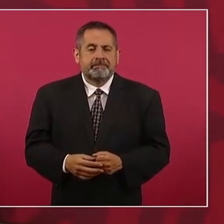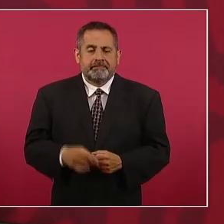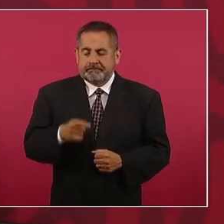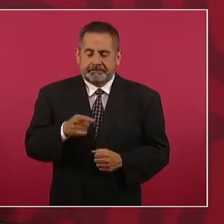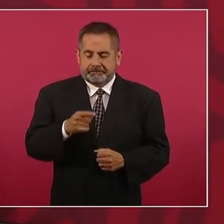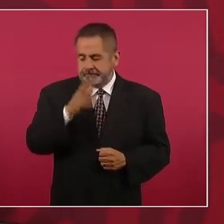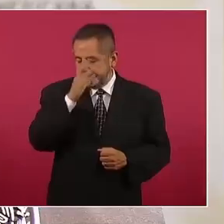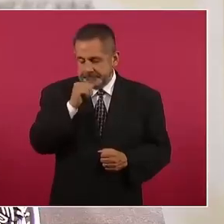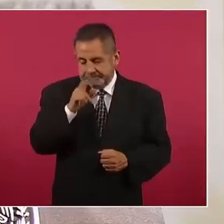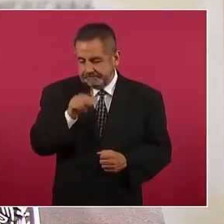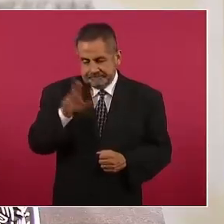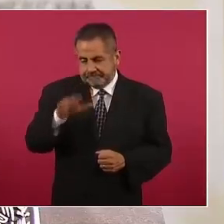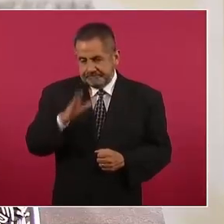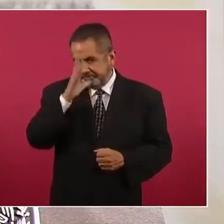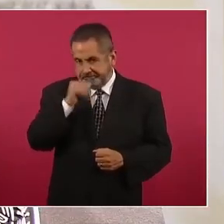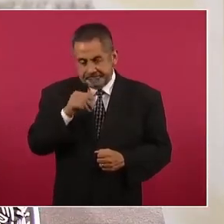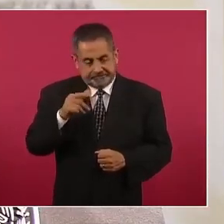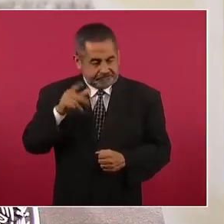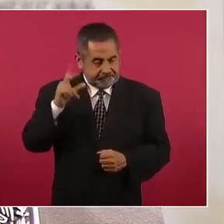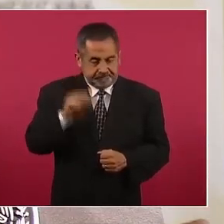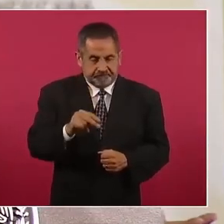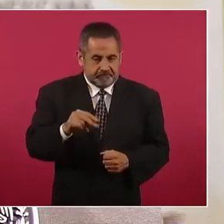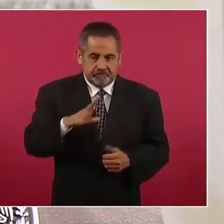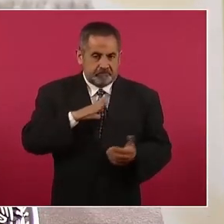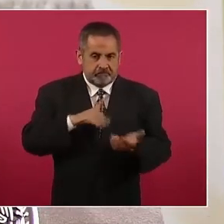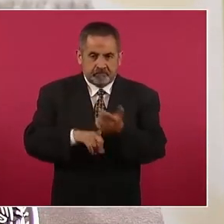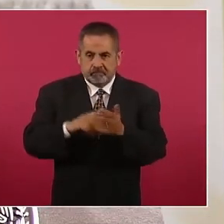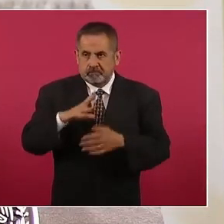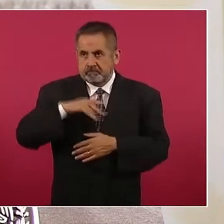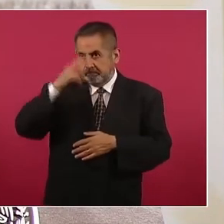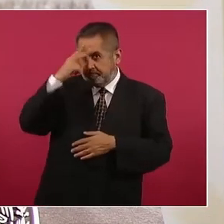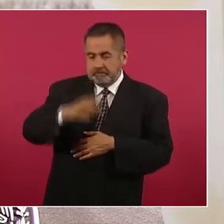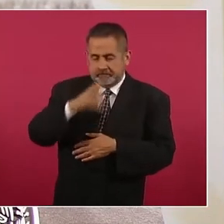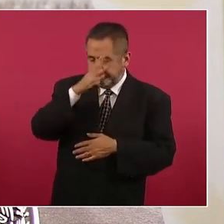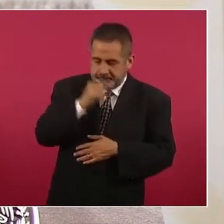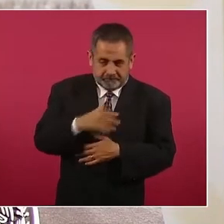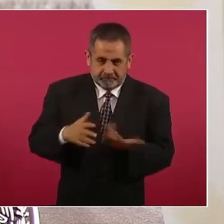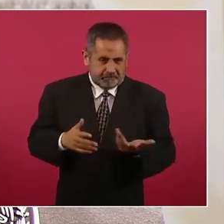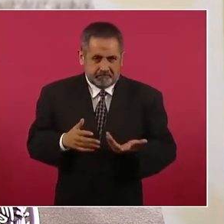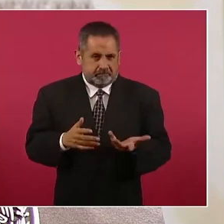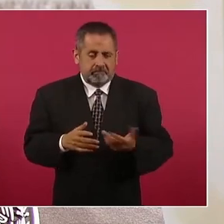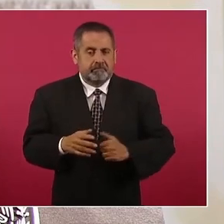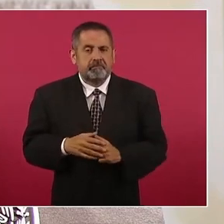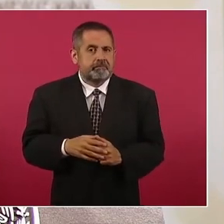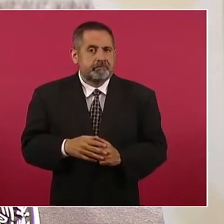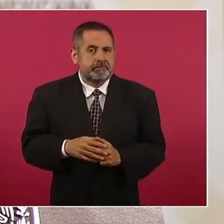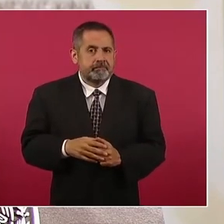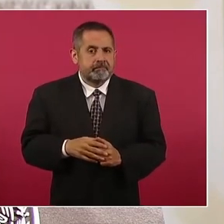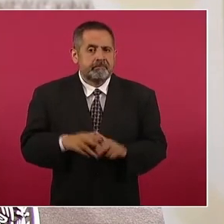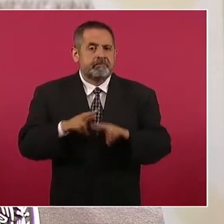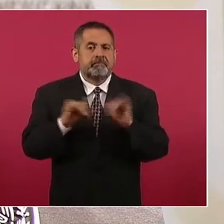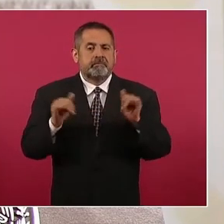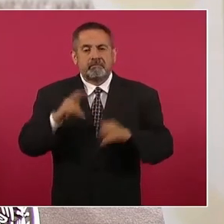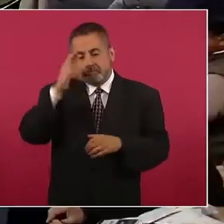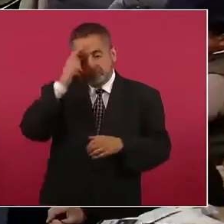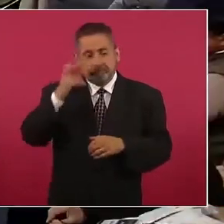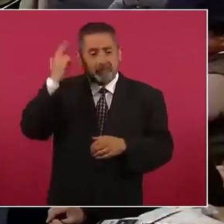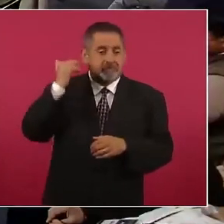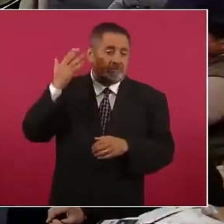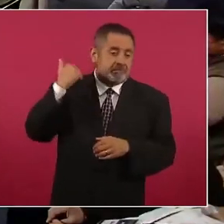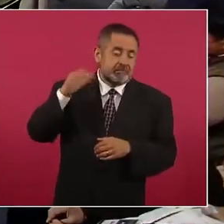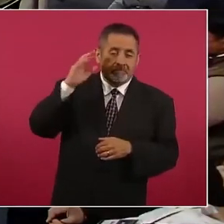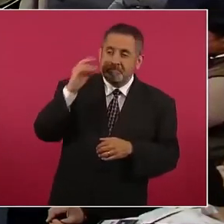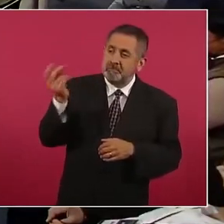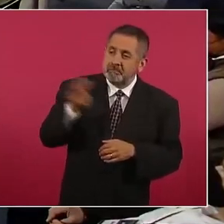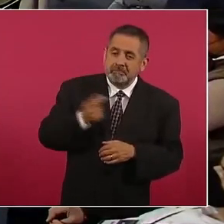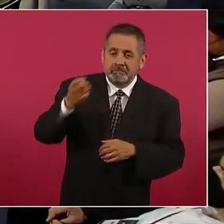Eso nunca ha existido en México. Ni cuando se expulsó a los extranjeros